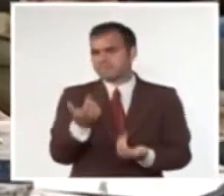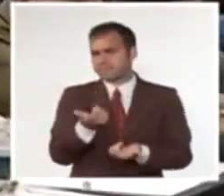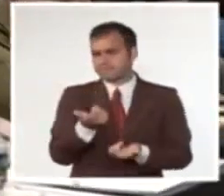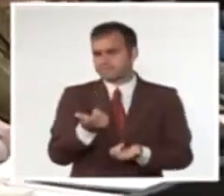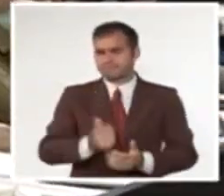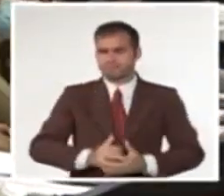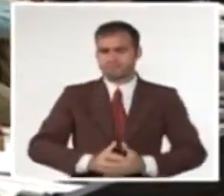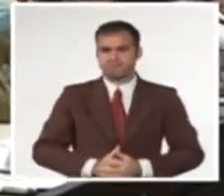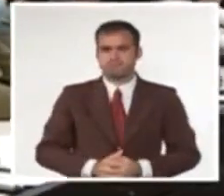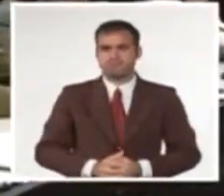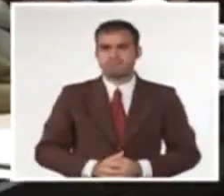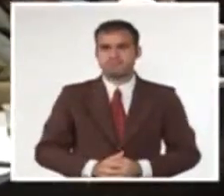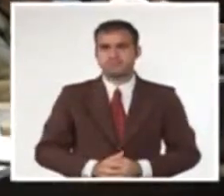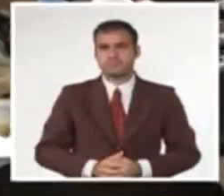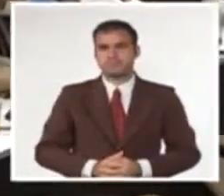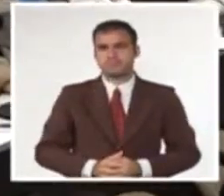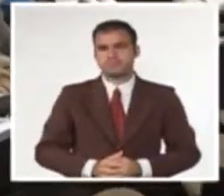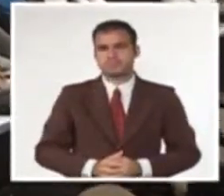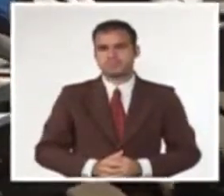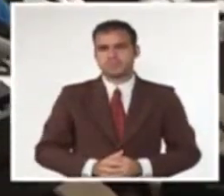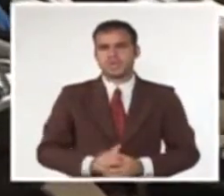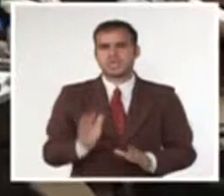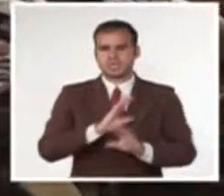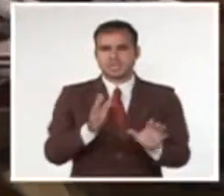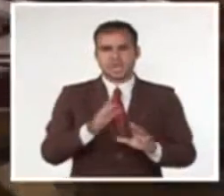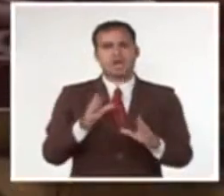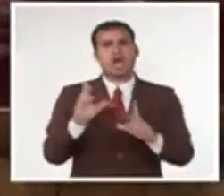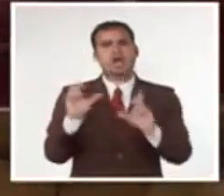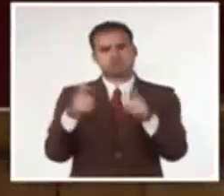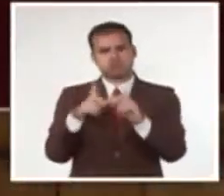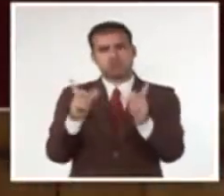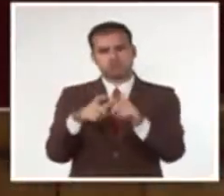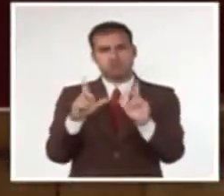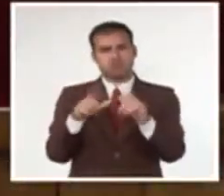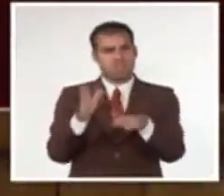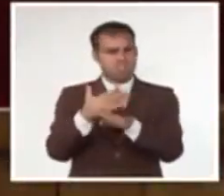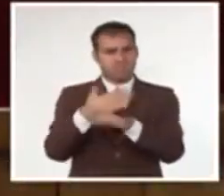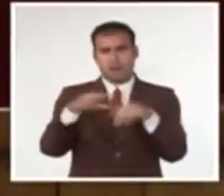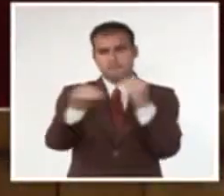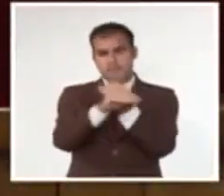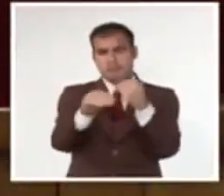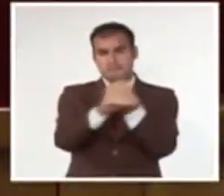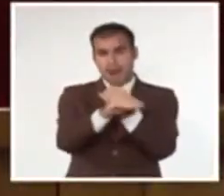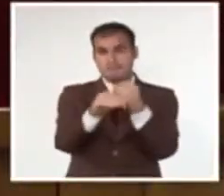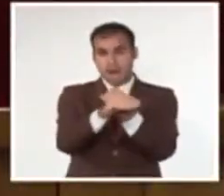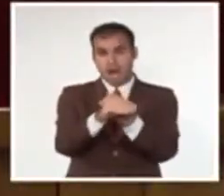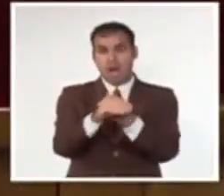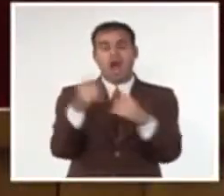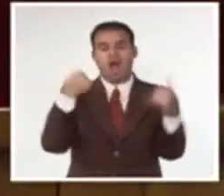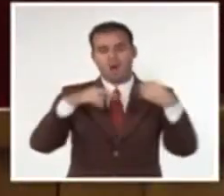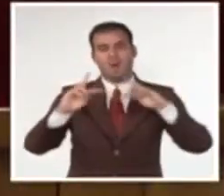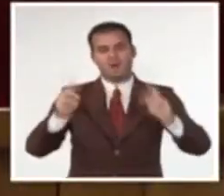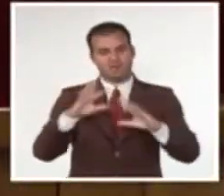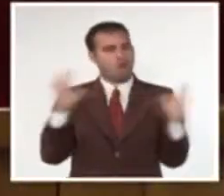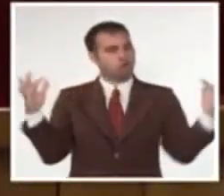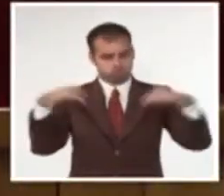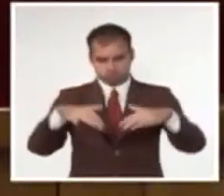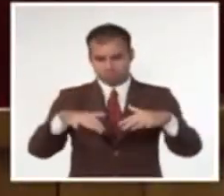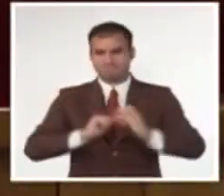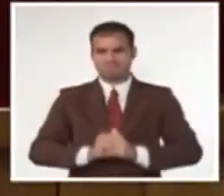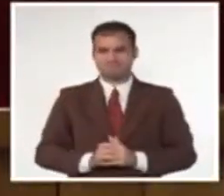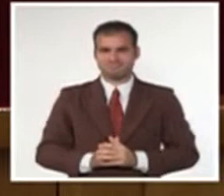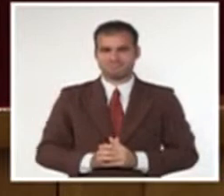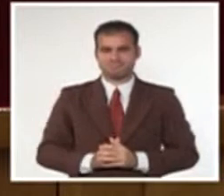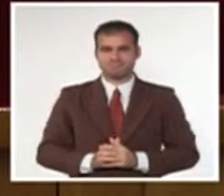palabras. Luego de varias sesiones a distancia, hemos vuelto a reunirnos de forma presencial.